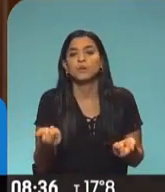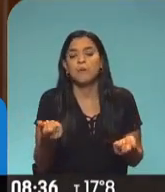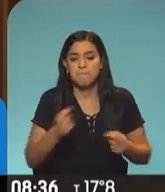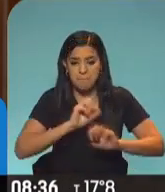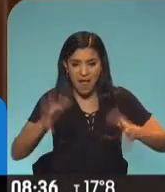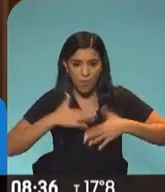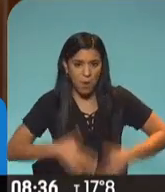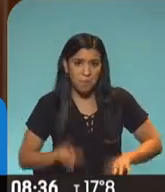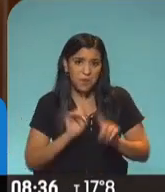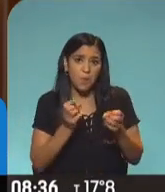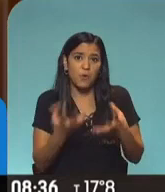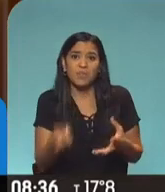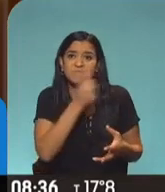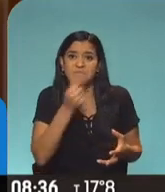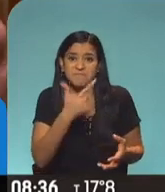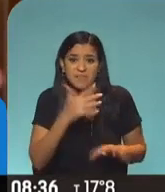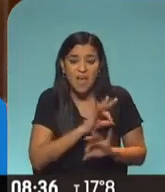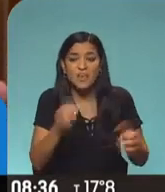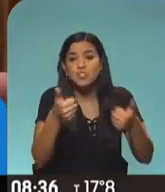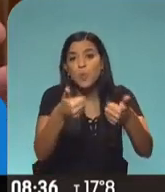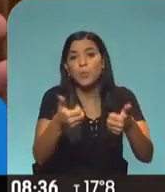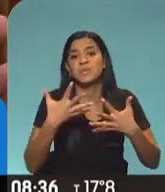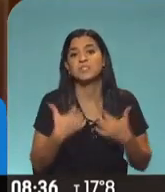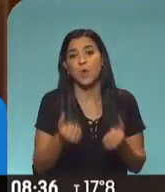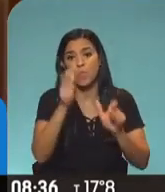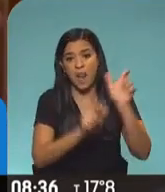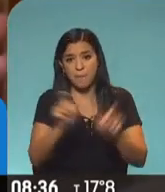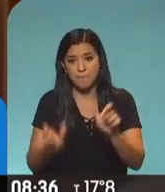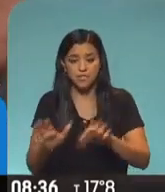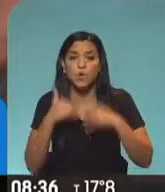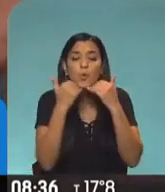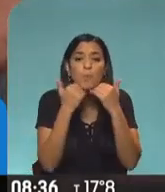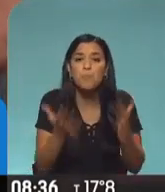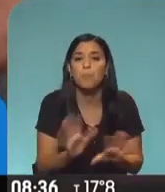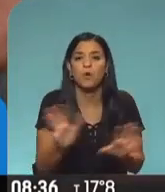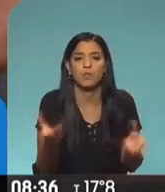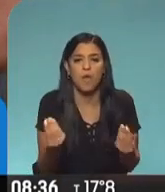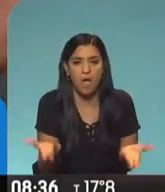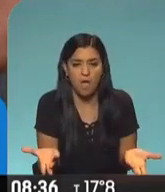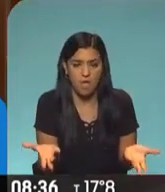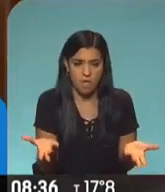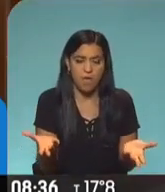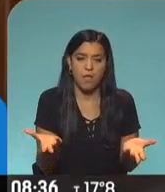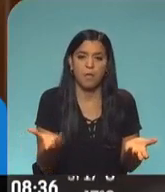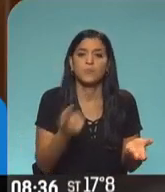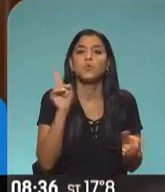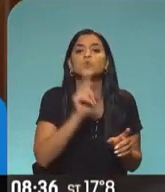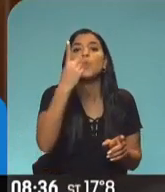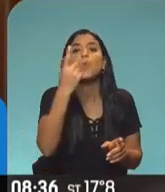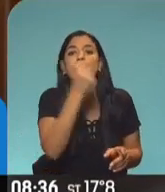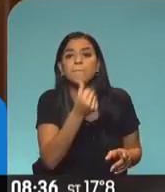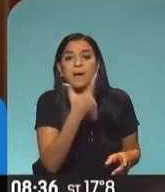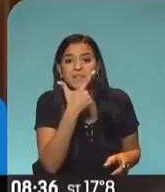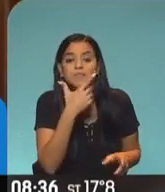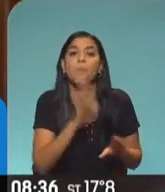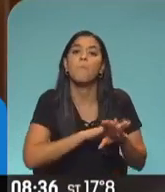efectos secundarios, y sabemos que esto le va a hacer bien a la Claro. salud de la persona. O sea, Independientemente de la cualquiera de posibilidad o estos. no de Claro, lo desarrollar. que pasa es que no es una pastilla, sino